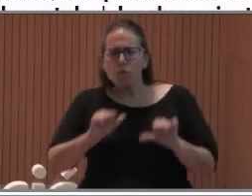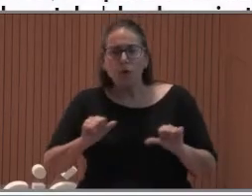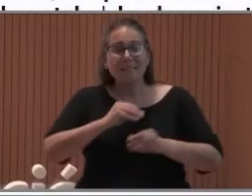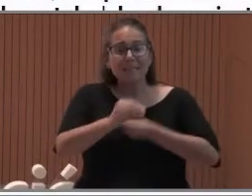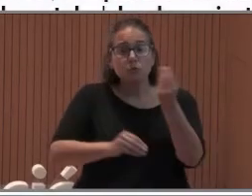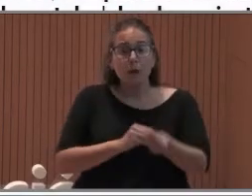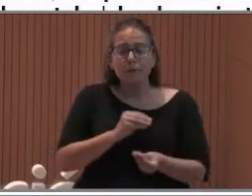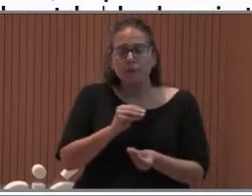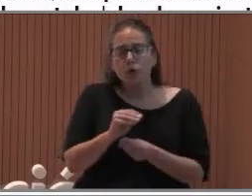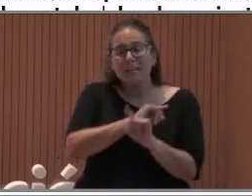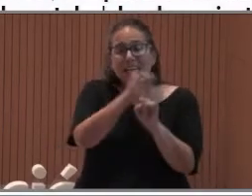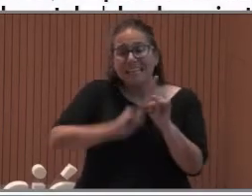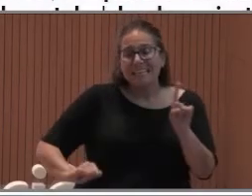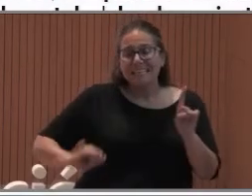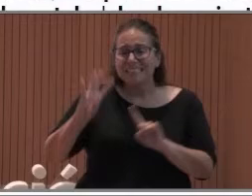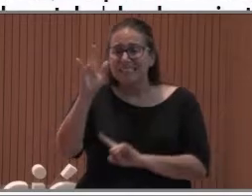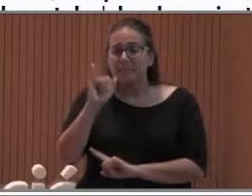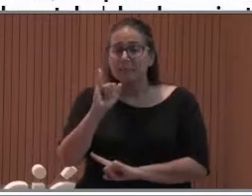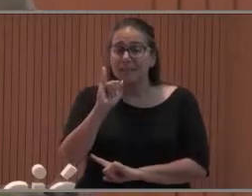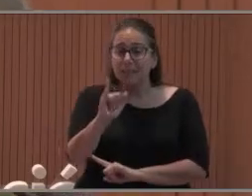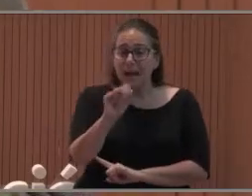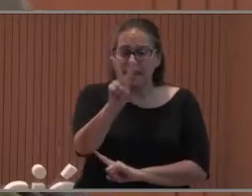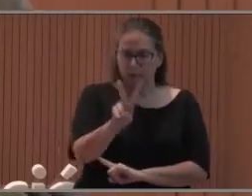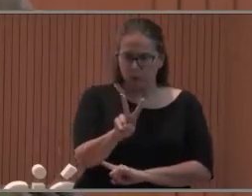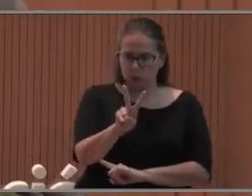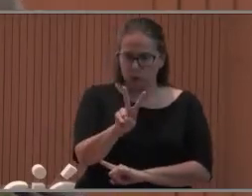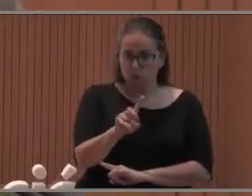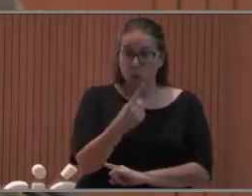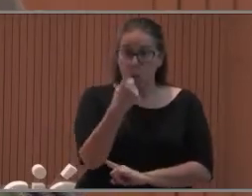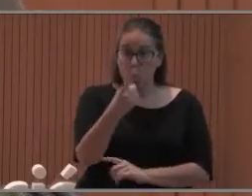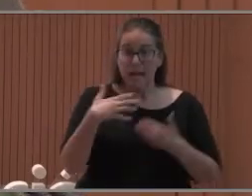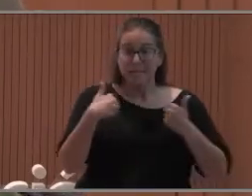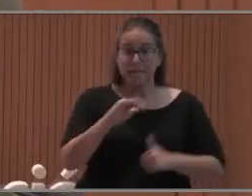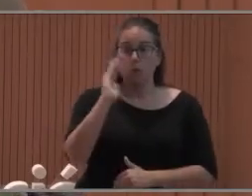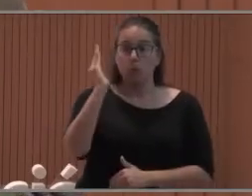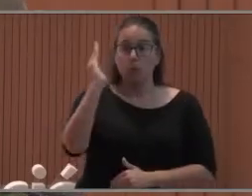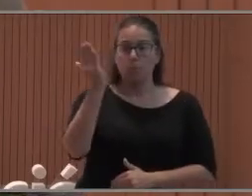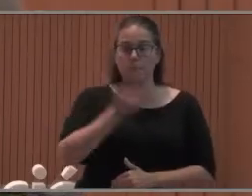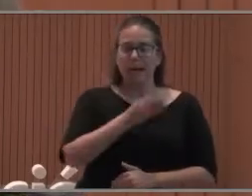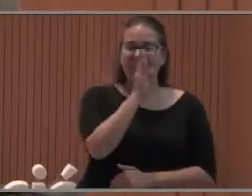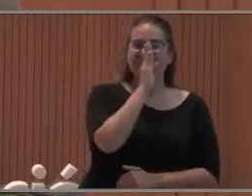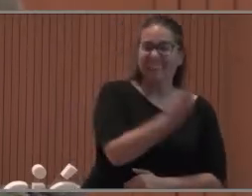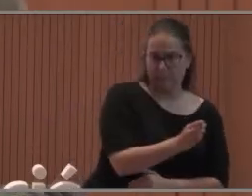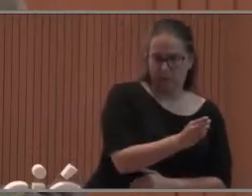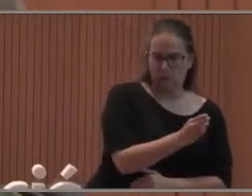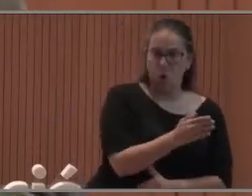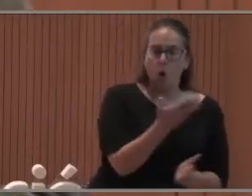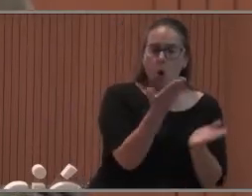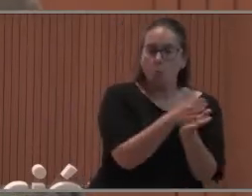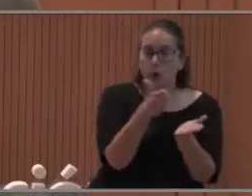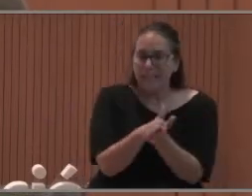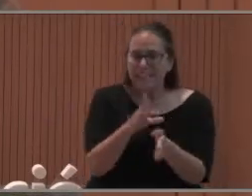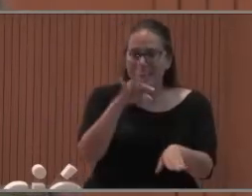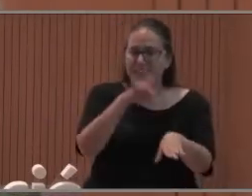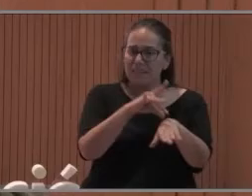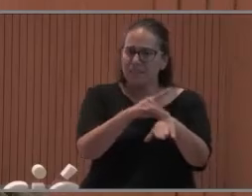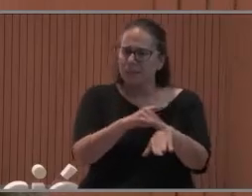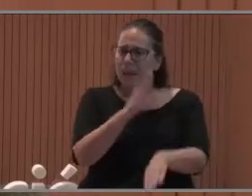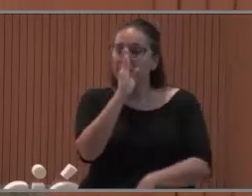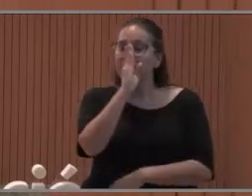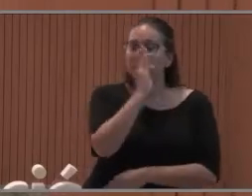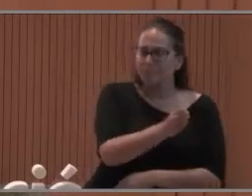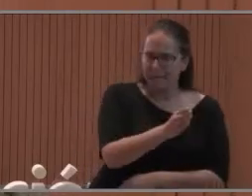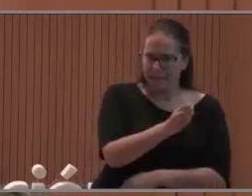actuar de la crisis climática sobre la salud. Una es directamente sobre la mortalidad y sobre la enfermedad debido a